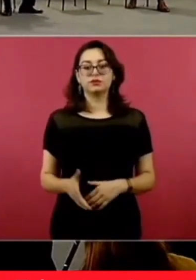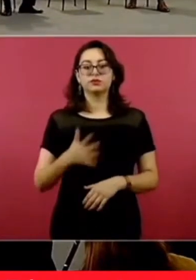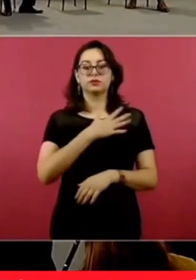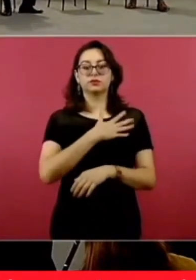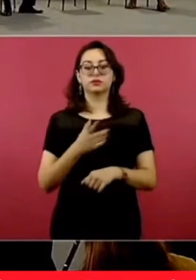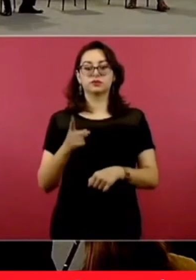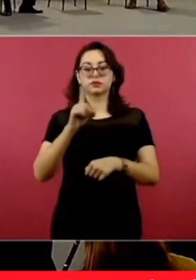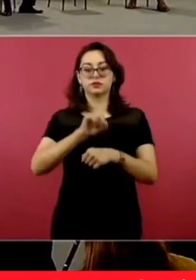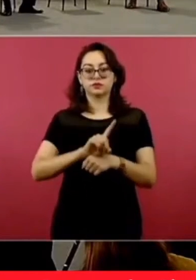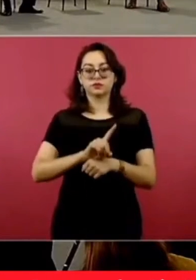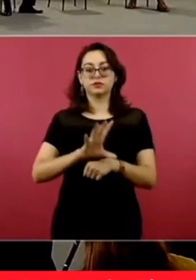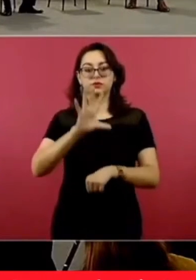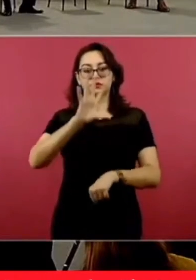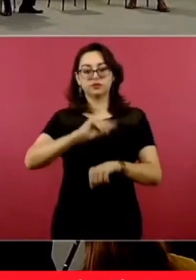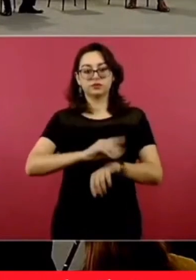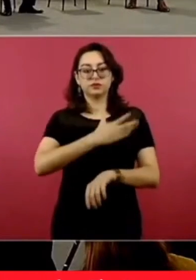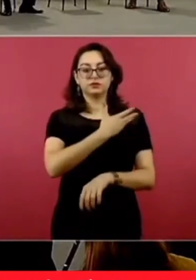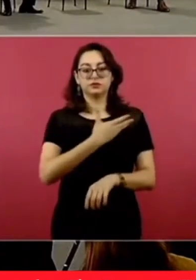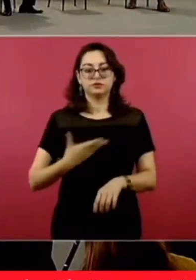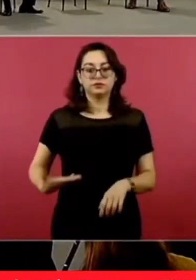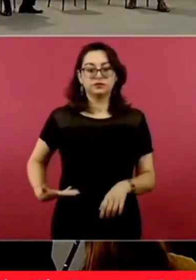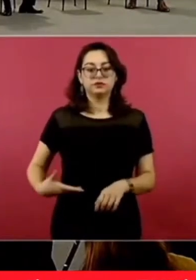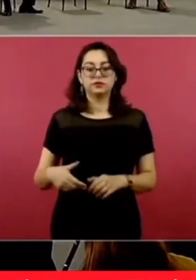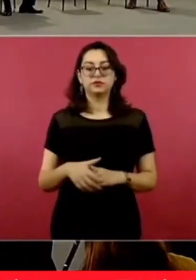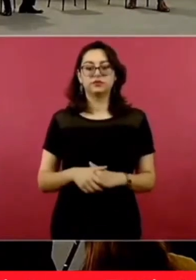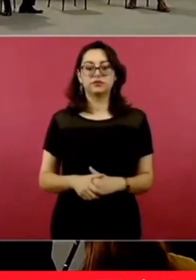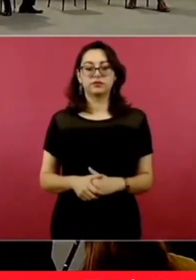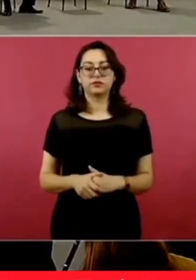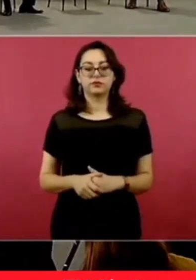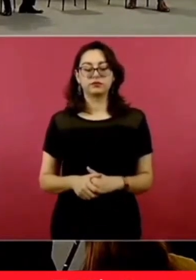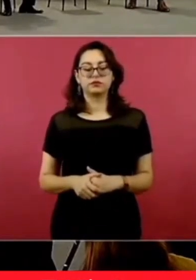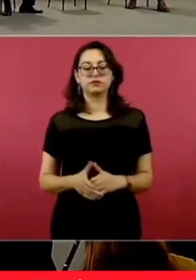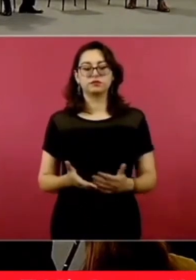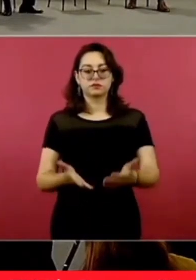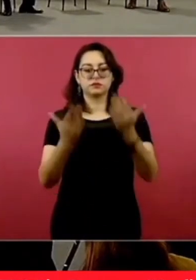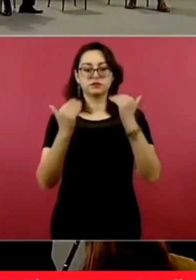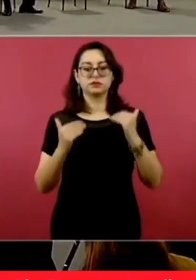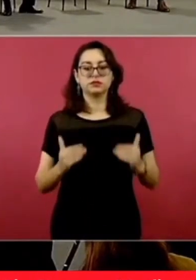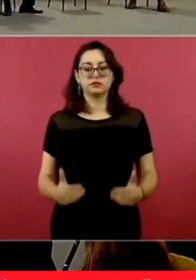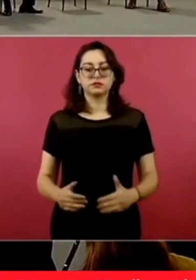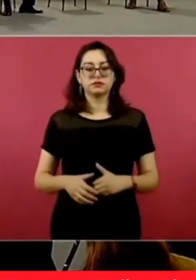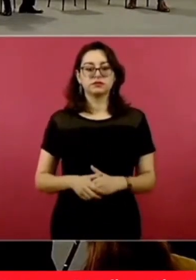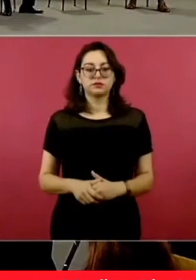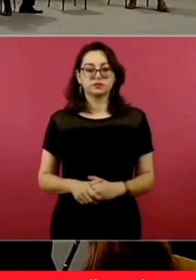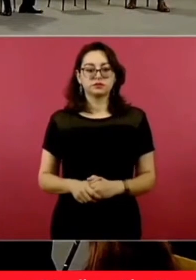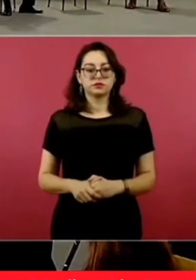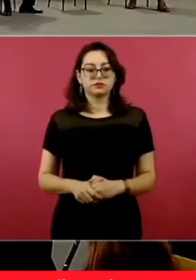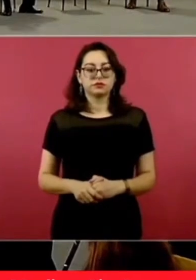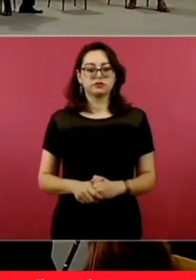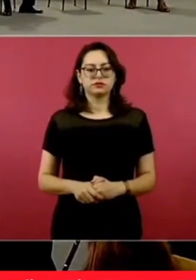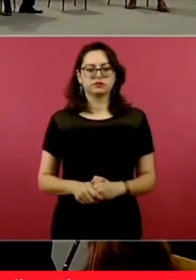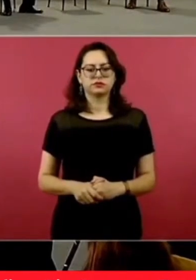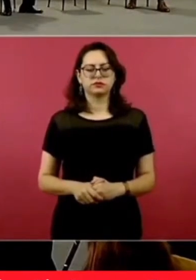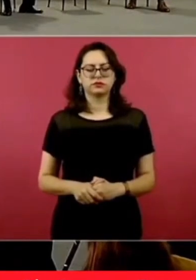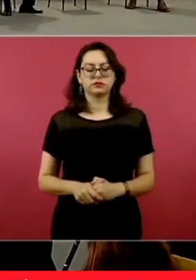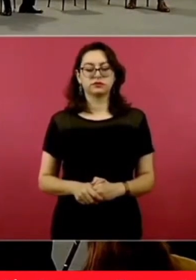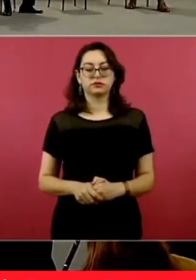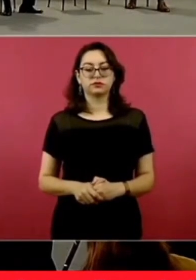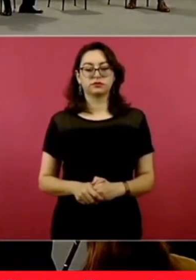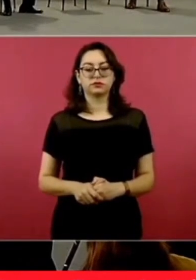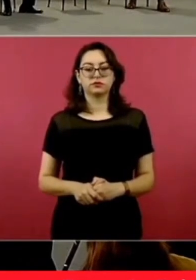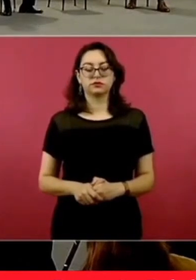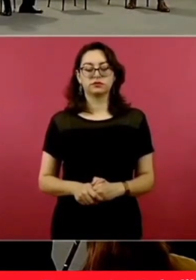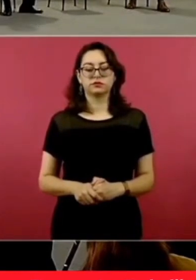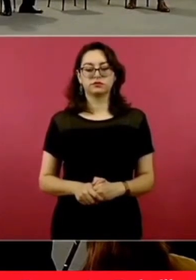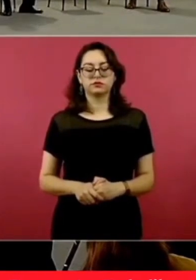Buenos días, con su permiso, señor presidente. Pónganos la siguiente, por favor. Es importante